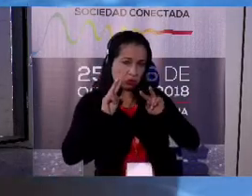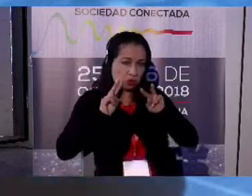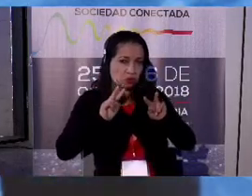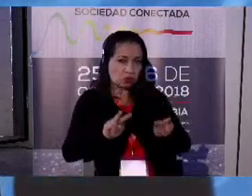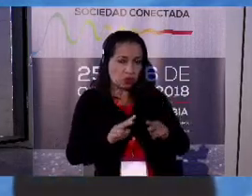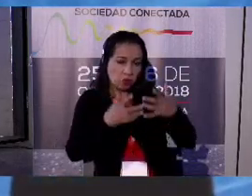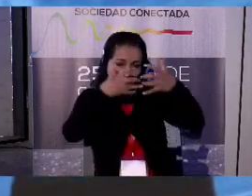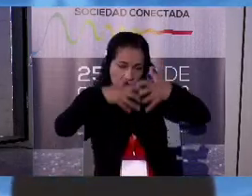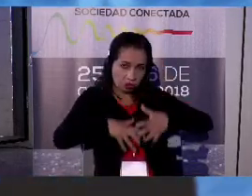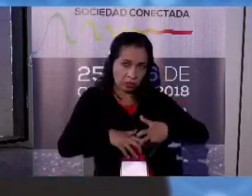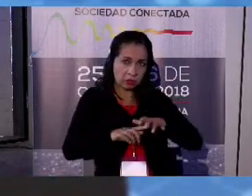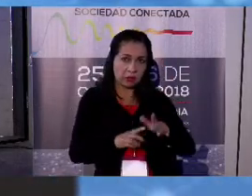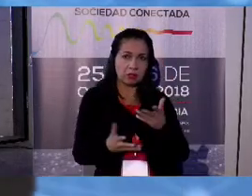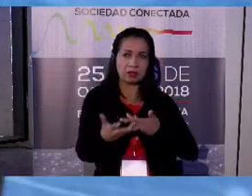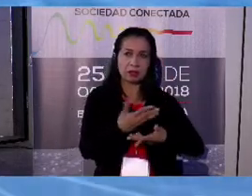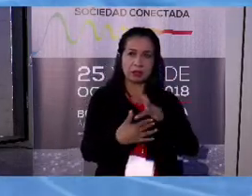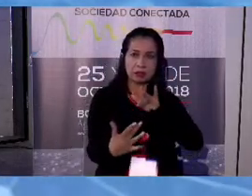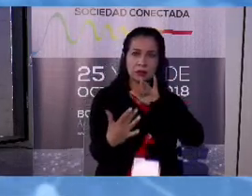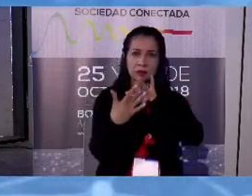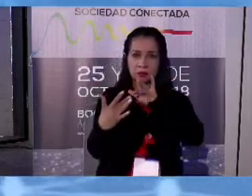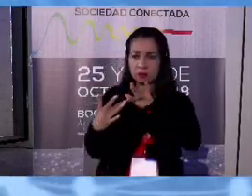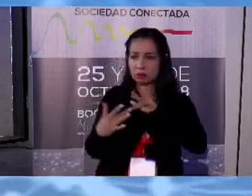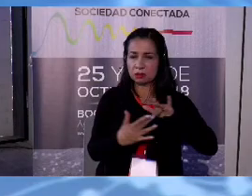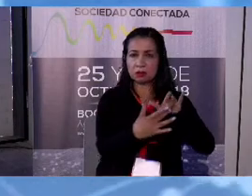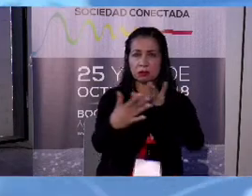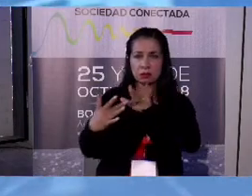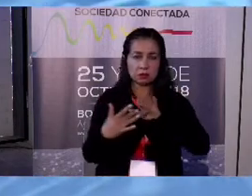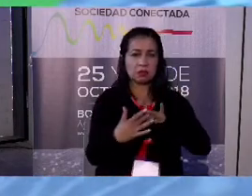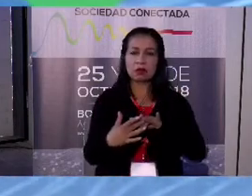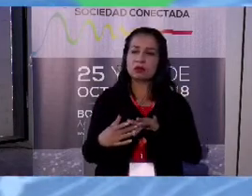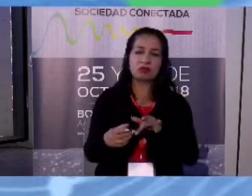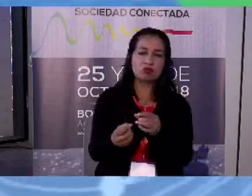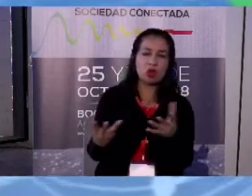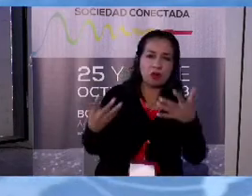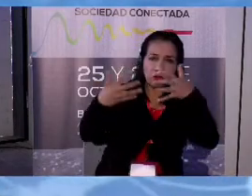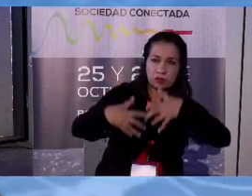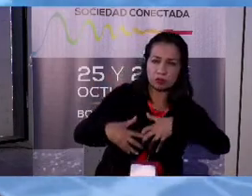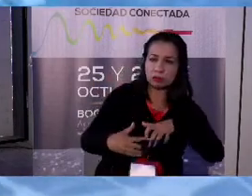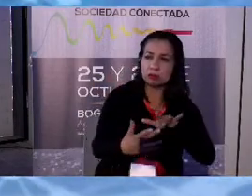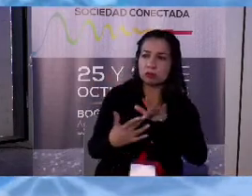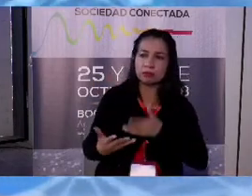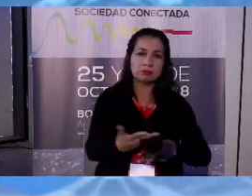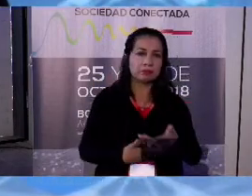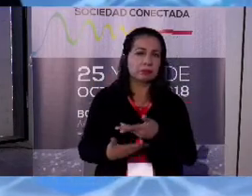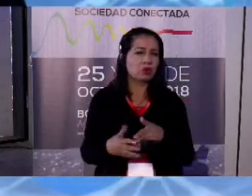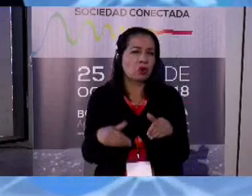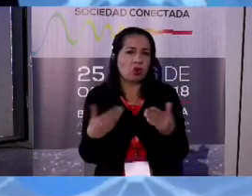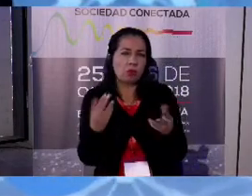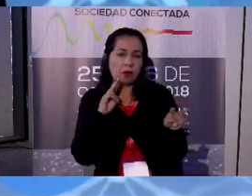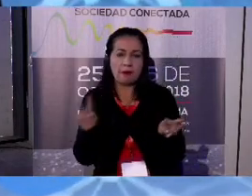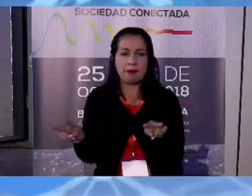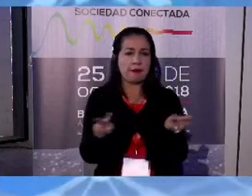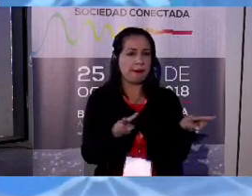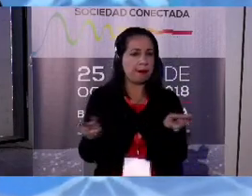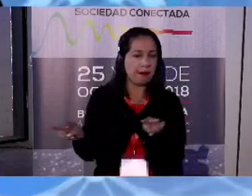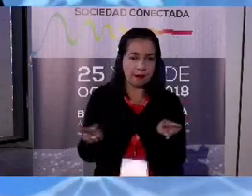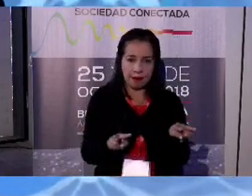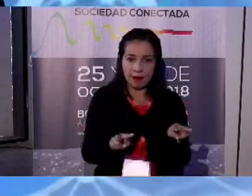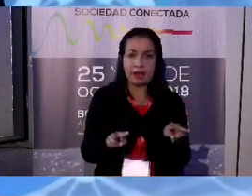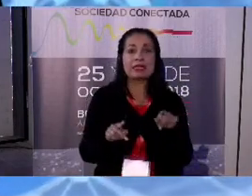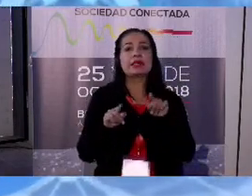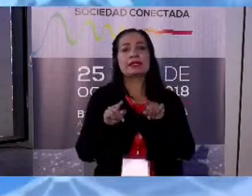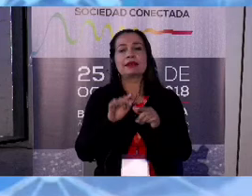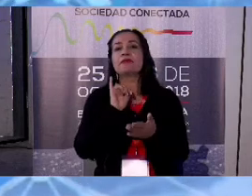interactúa con las demás funcionalidades otro motivo para evaluar el desempeño